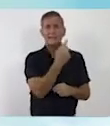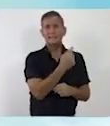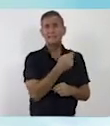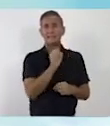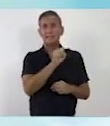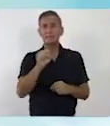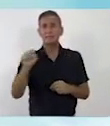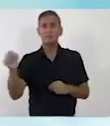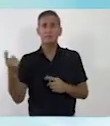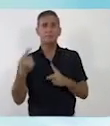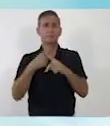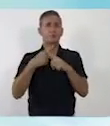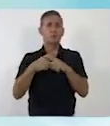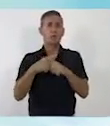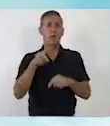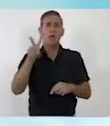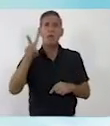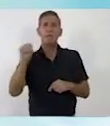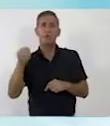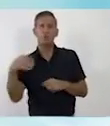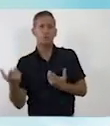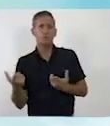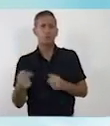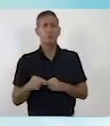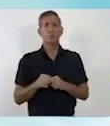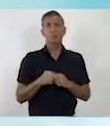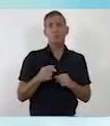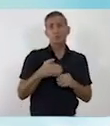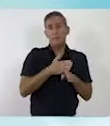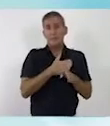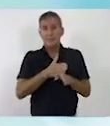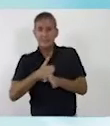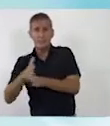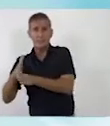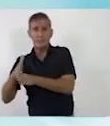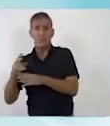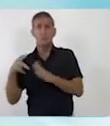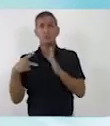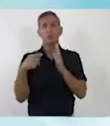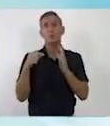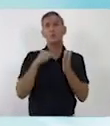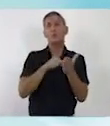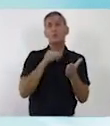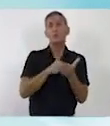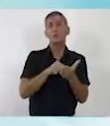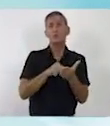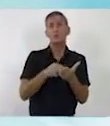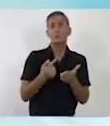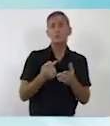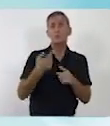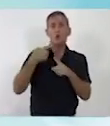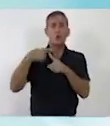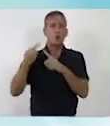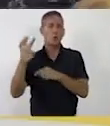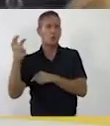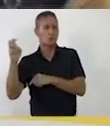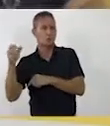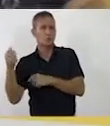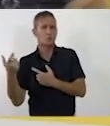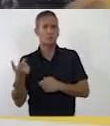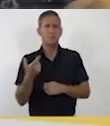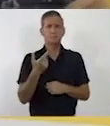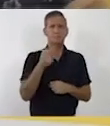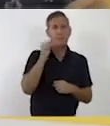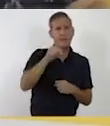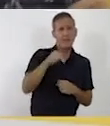al volumen molar, porque lo que voy a calcular es el volumen y lo dejo solo. Despejo lo que está dividiendo, multiplicando hacia el otro factor.